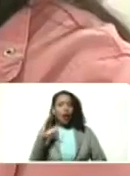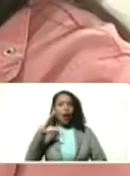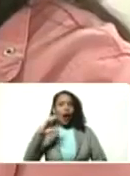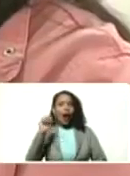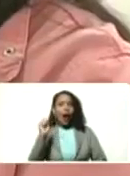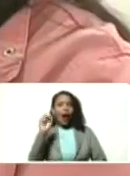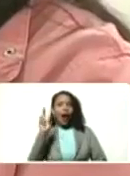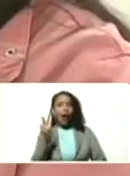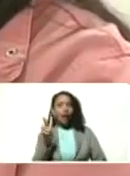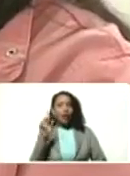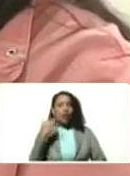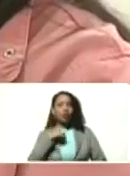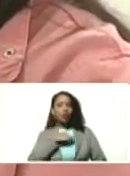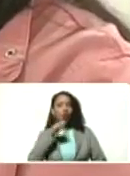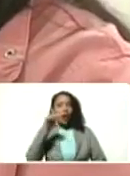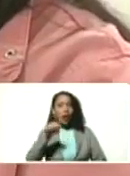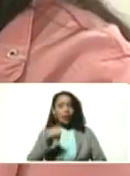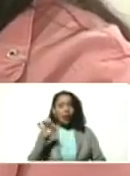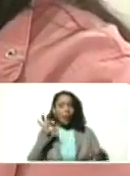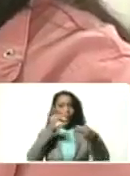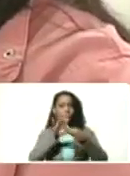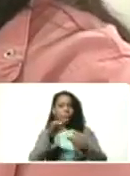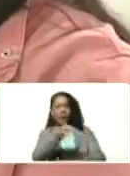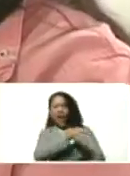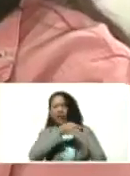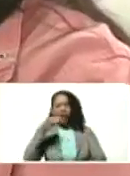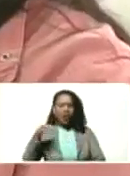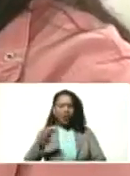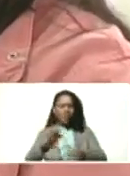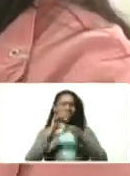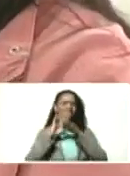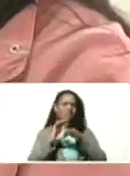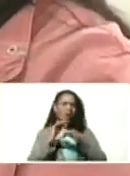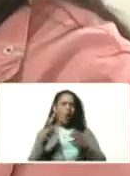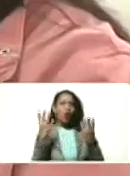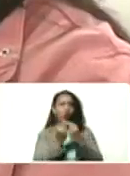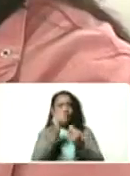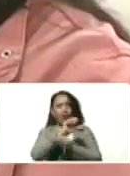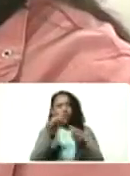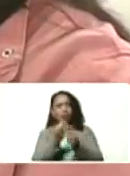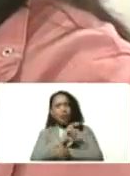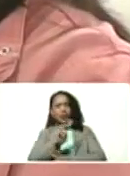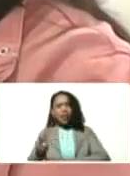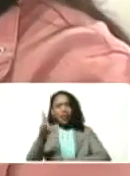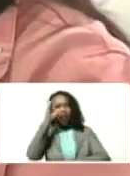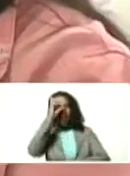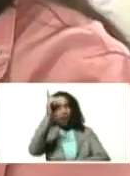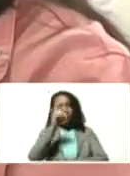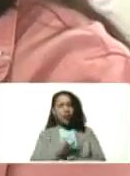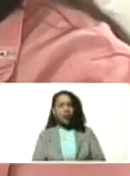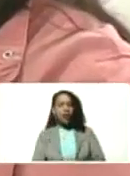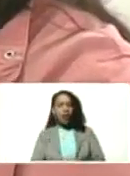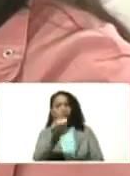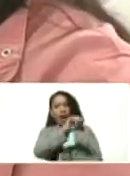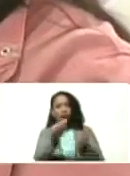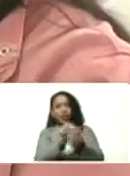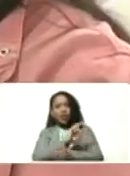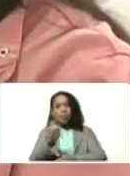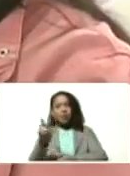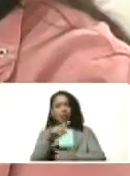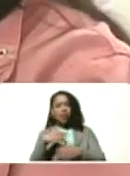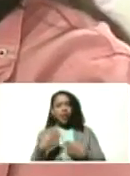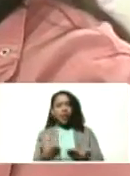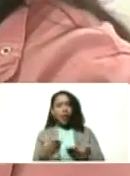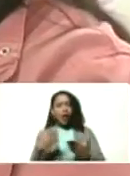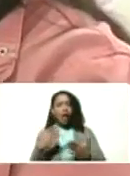que nosotros, pues, en una articulación perfecta con la vicepresidenta Delcy Rodríguez, con la vicepresidenta